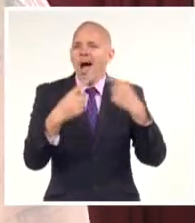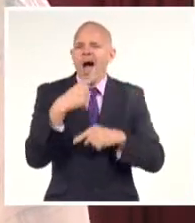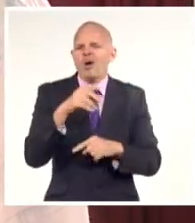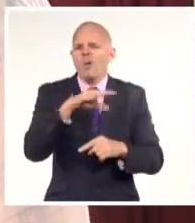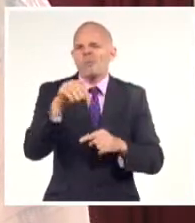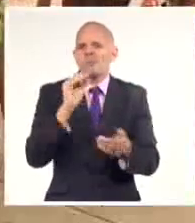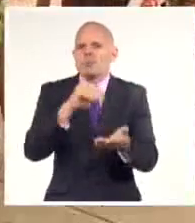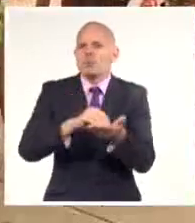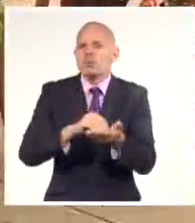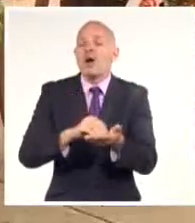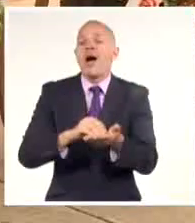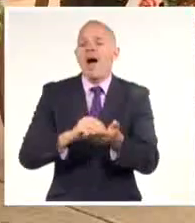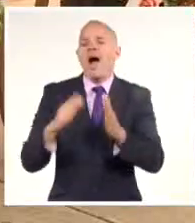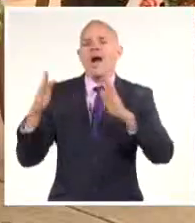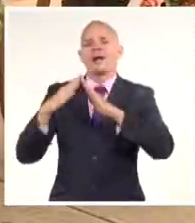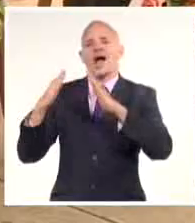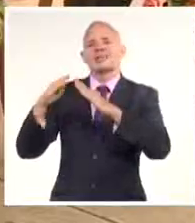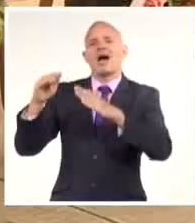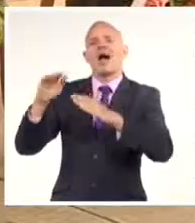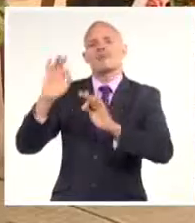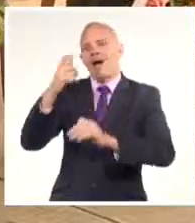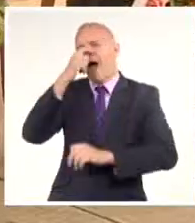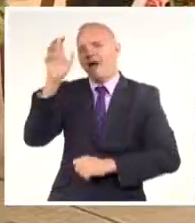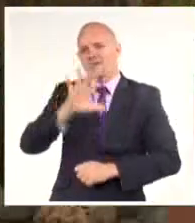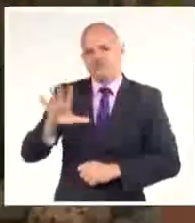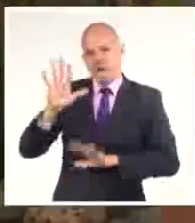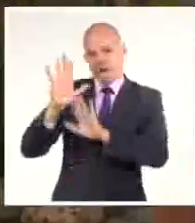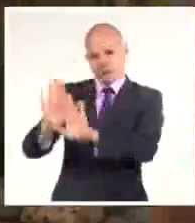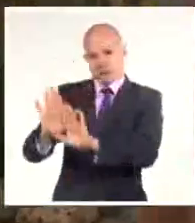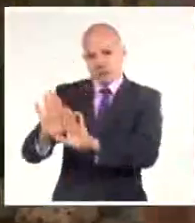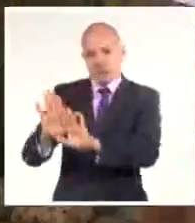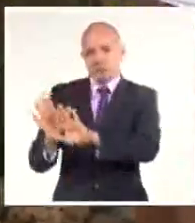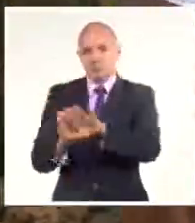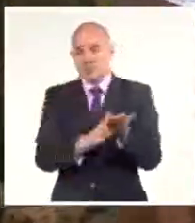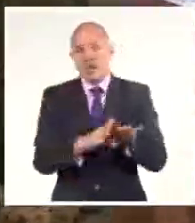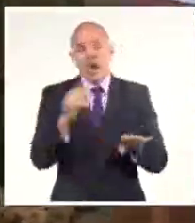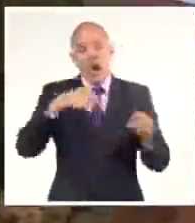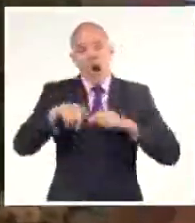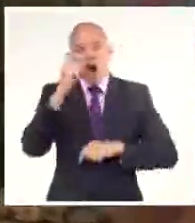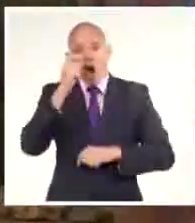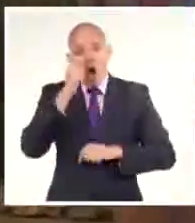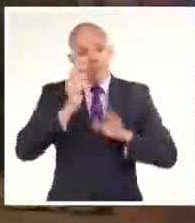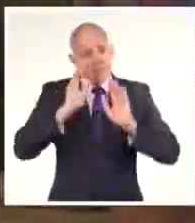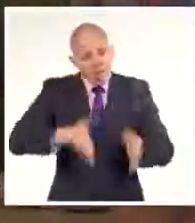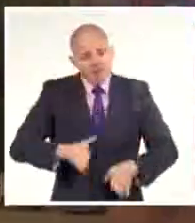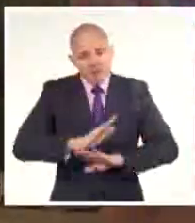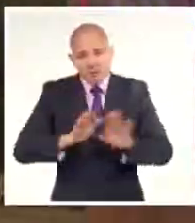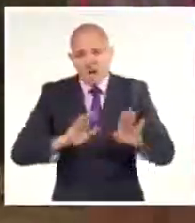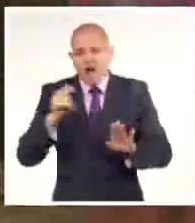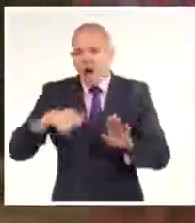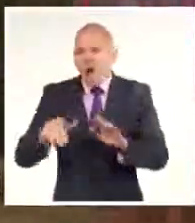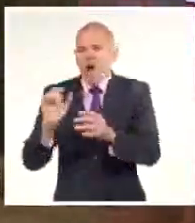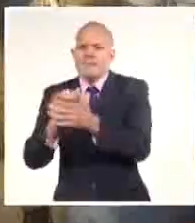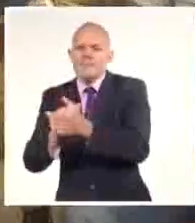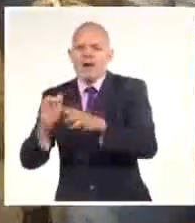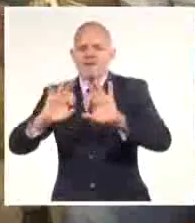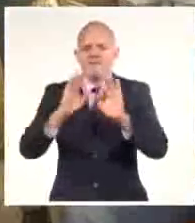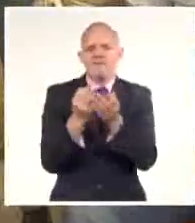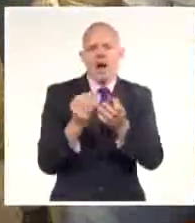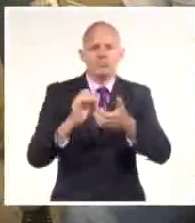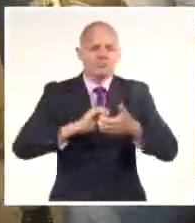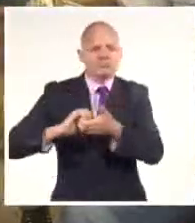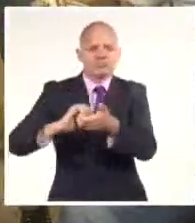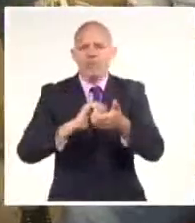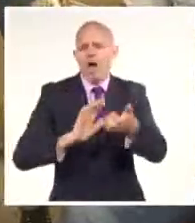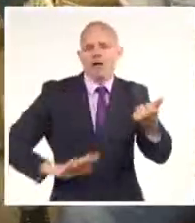en la Casa de África. La partida de Rogelio Martínez Furé deja un vacío en sus familiares, amigos, compañeros, en la